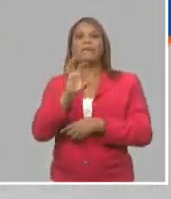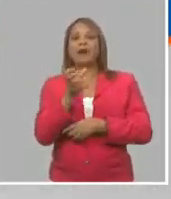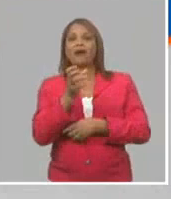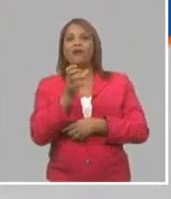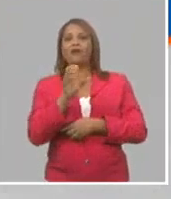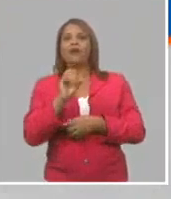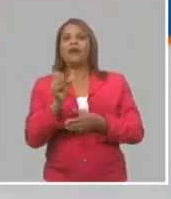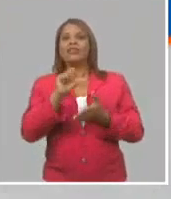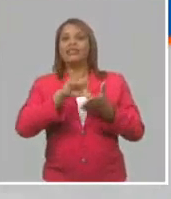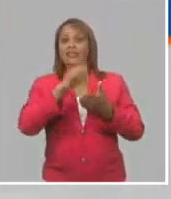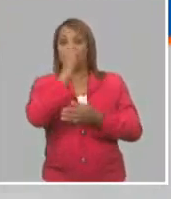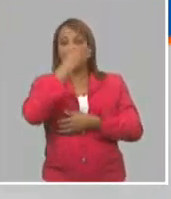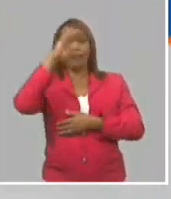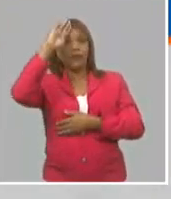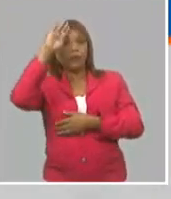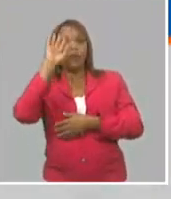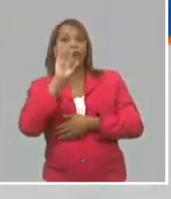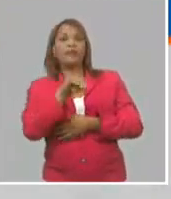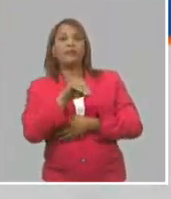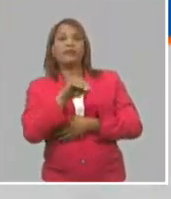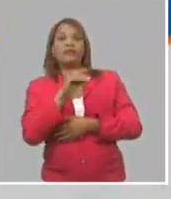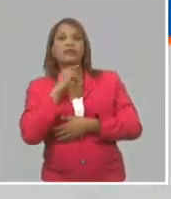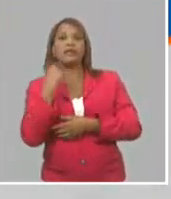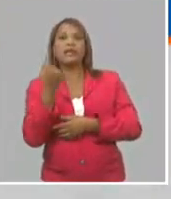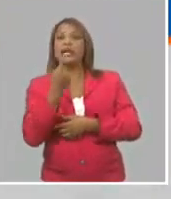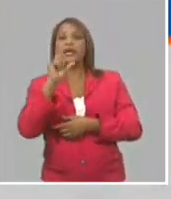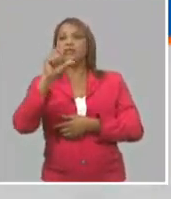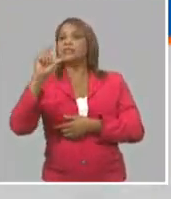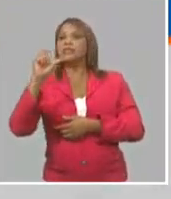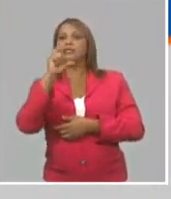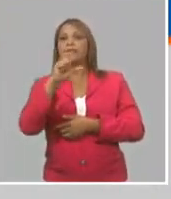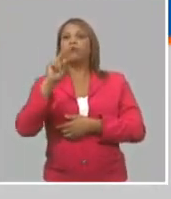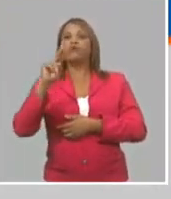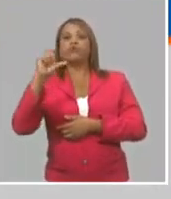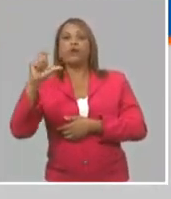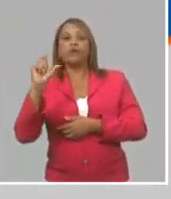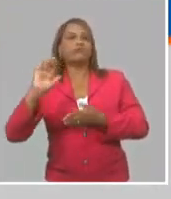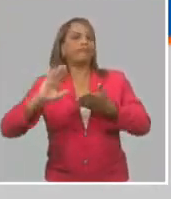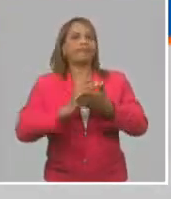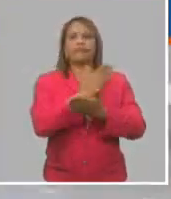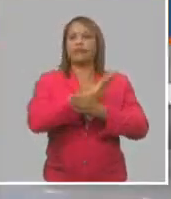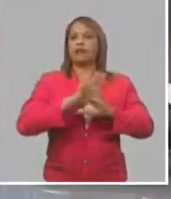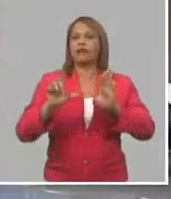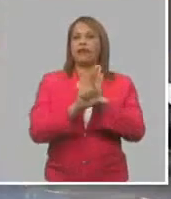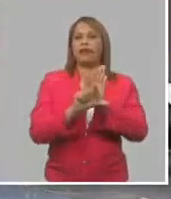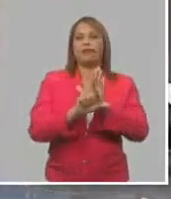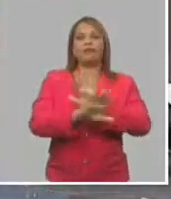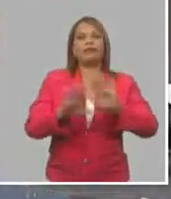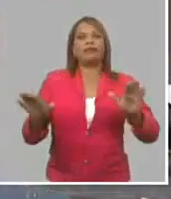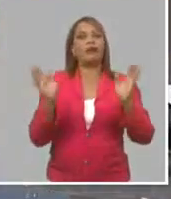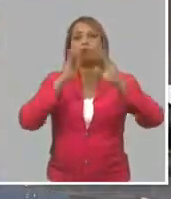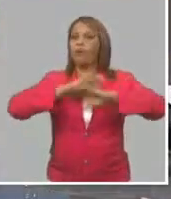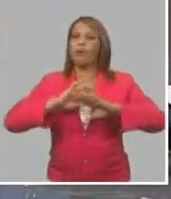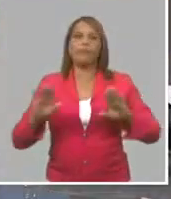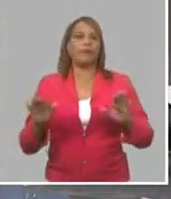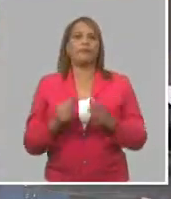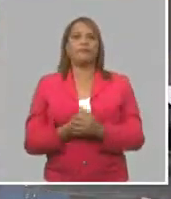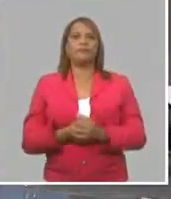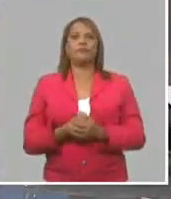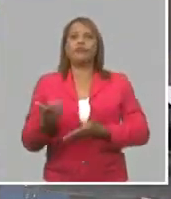el banco central de cuba dice no circula mal en cuba legalmente no existe es el